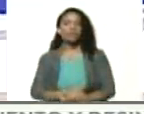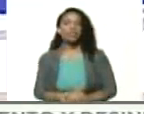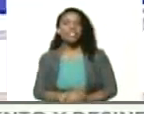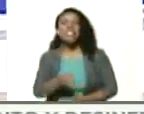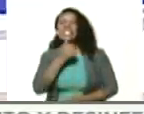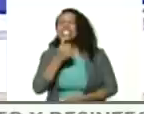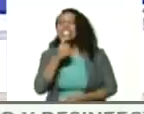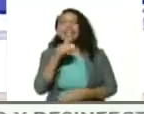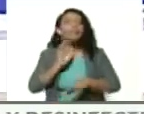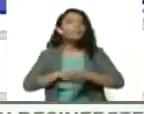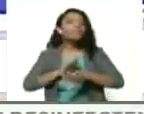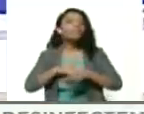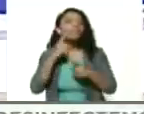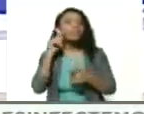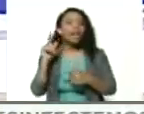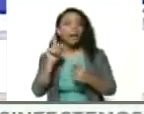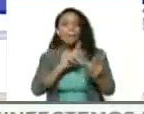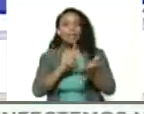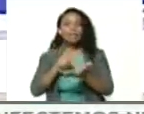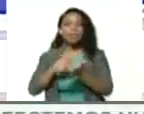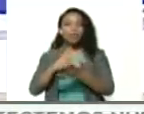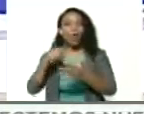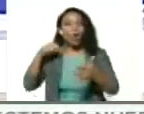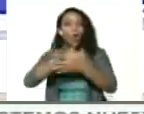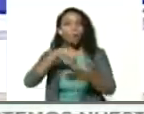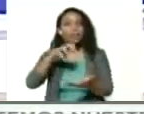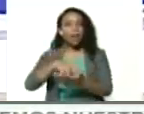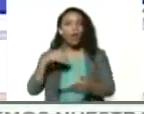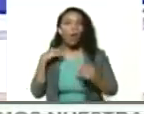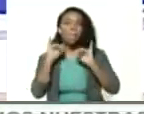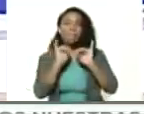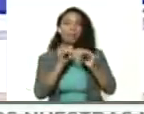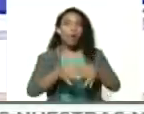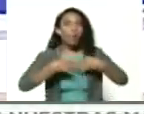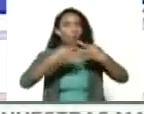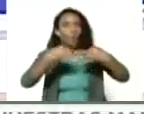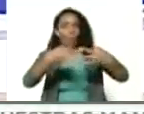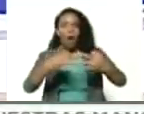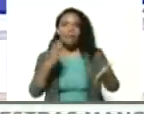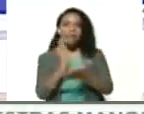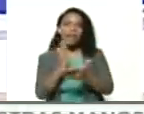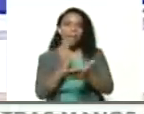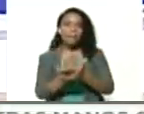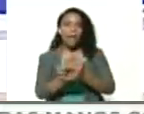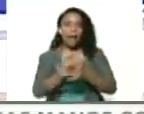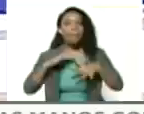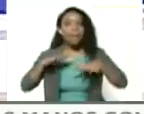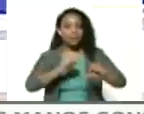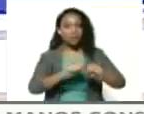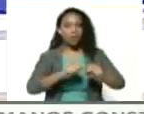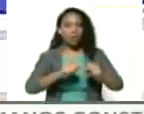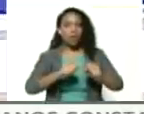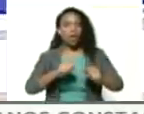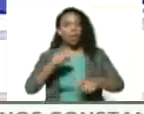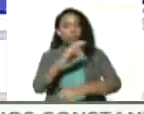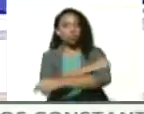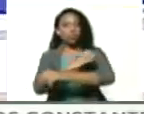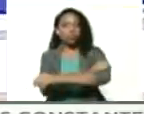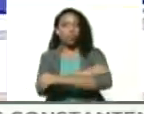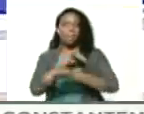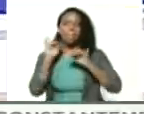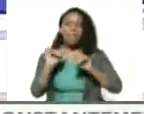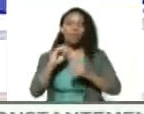¿Quiénes fueron los protagonistas del golpe de Estado? Los mismos de siempre. El imperialismo, la oligarquía económica,